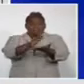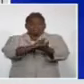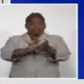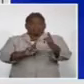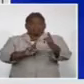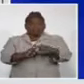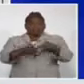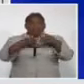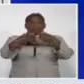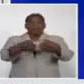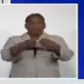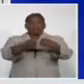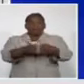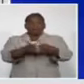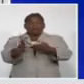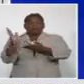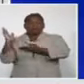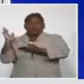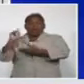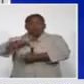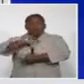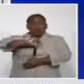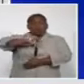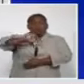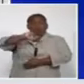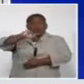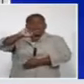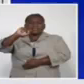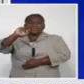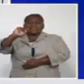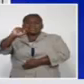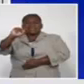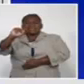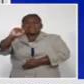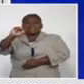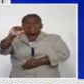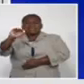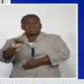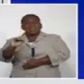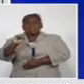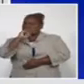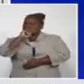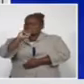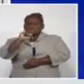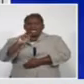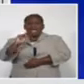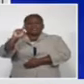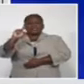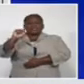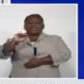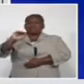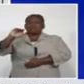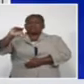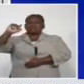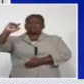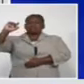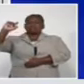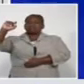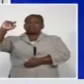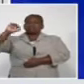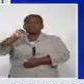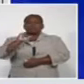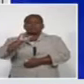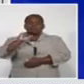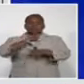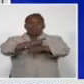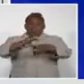Granma, una curva que se mantiene ahí, no logra disminuir, se mantiene alta, con la mayor transmisión en